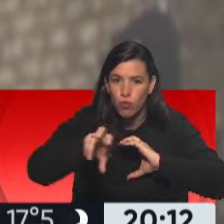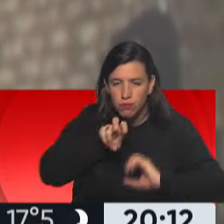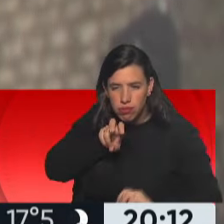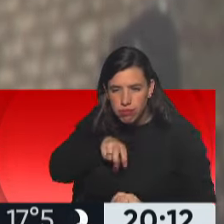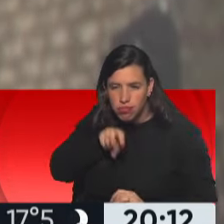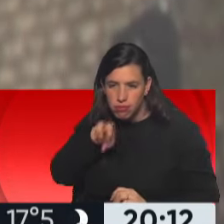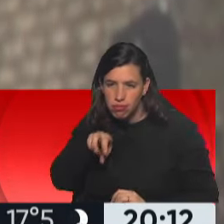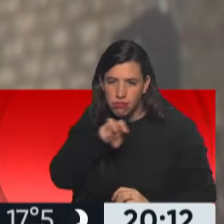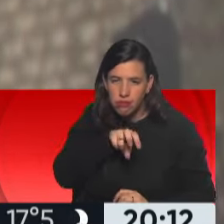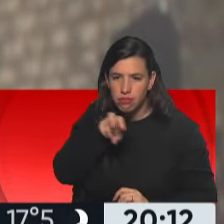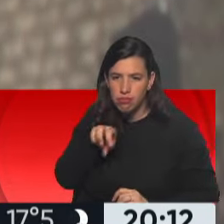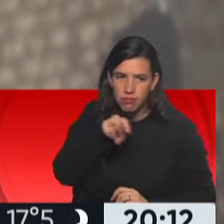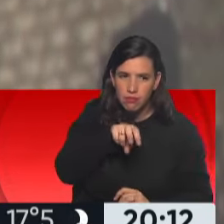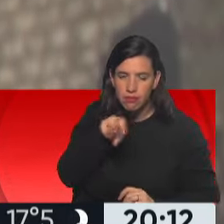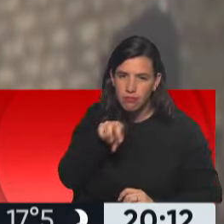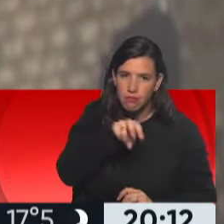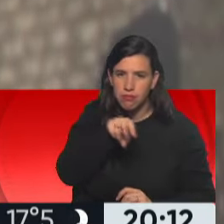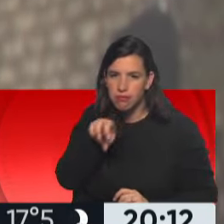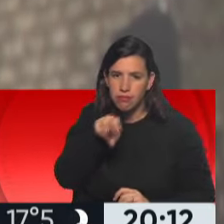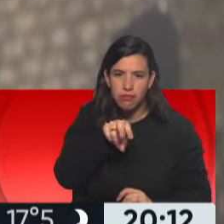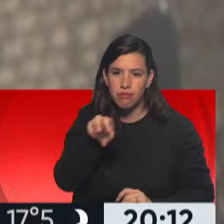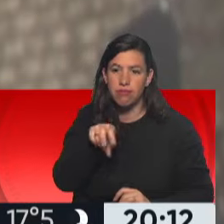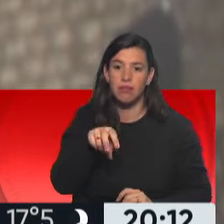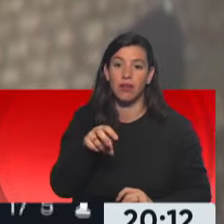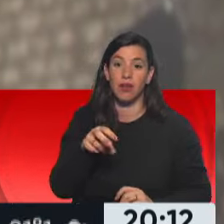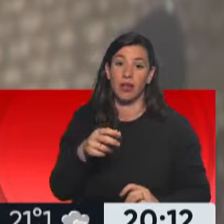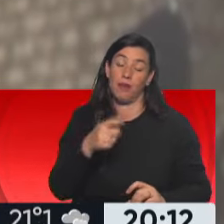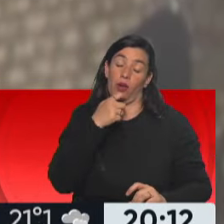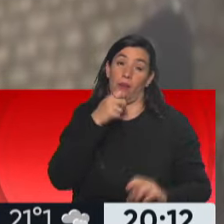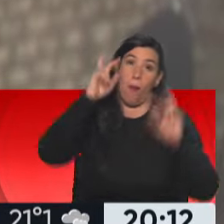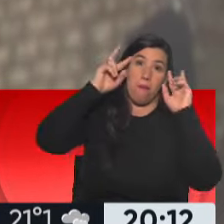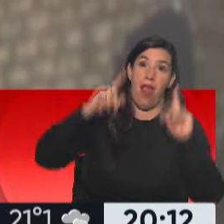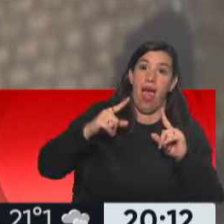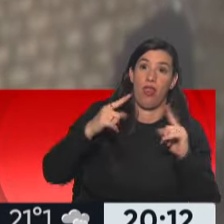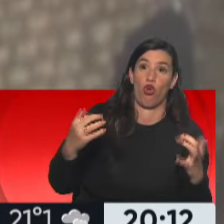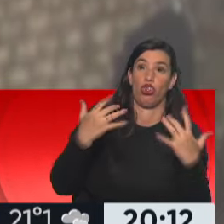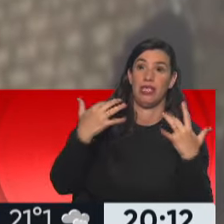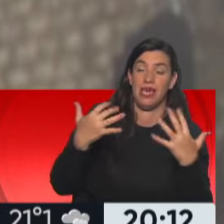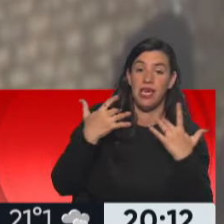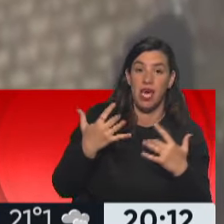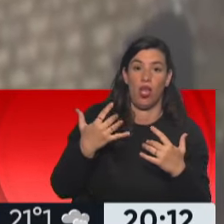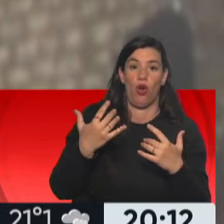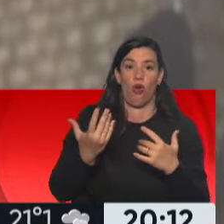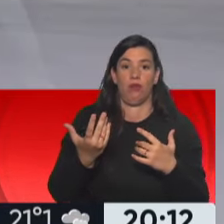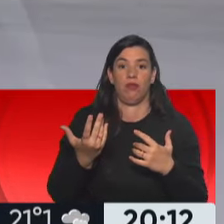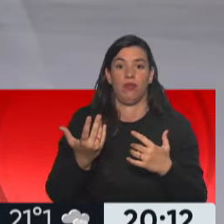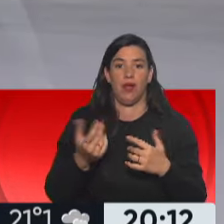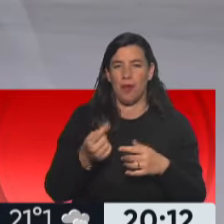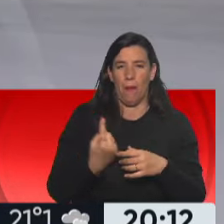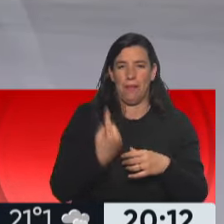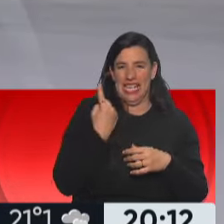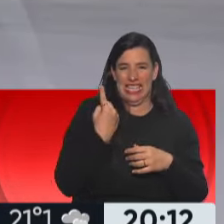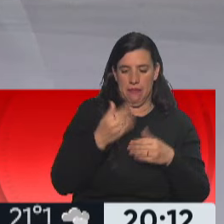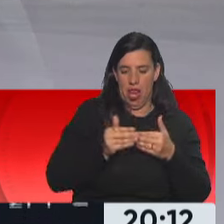implementar diferentes articulaciones, como por ejemplo el oxígeno. Y ellos lo sabían. Los primeros metros no necesitaban